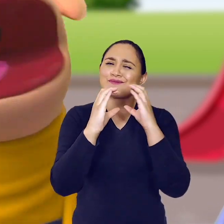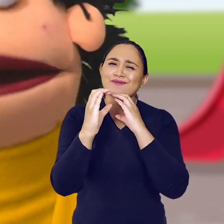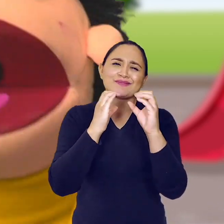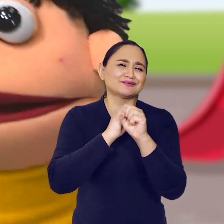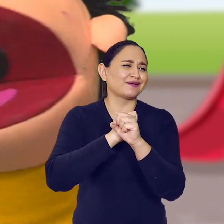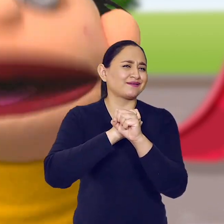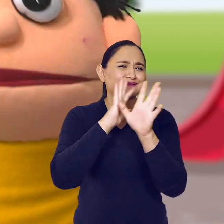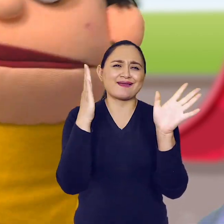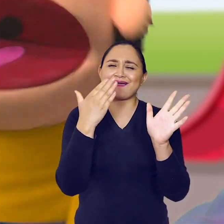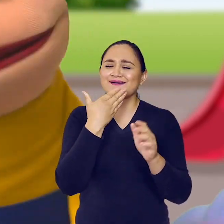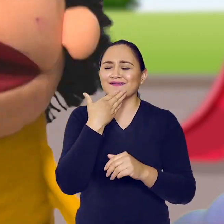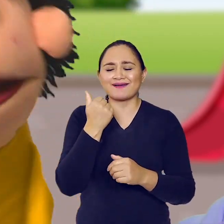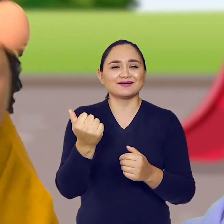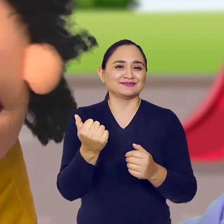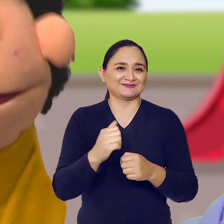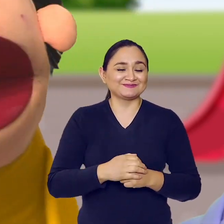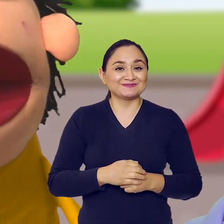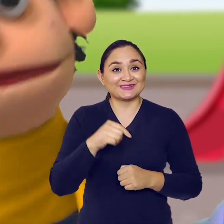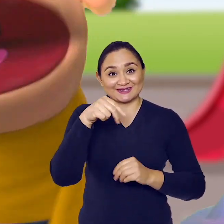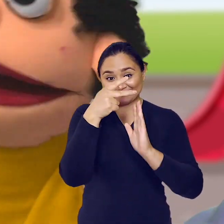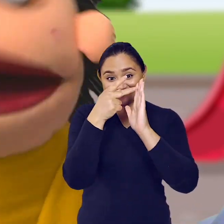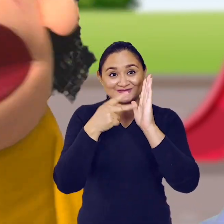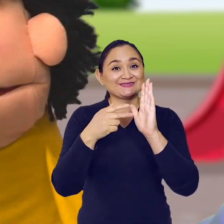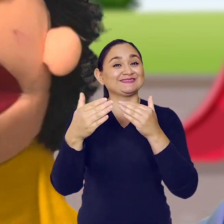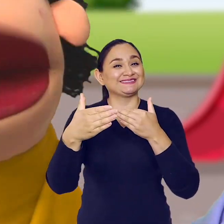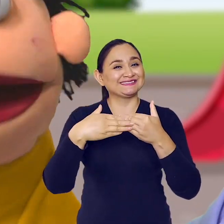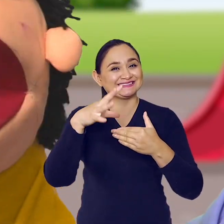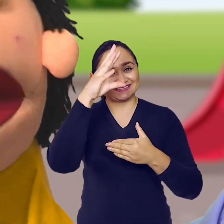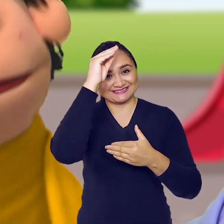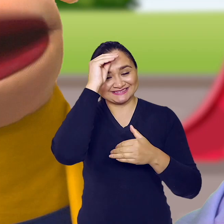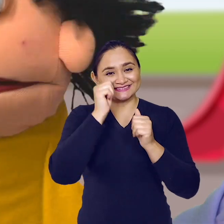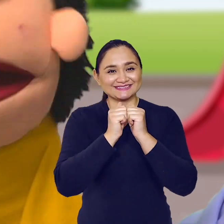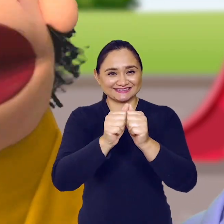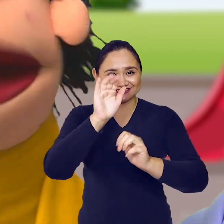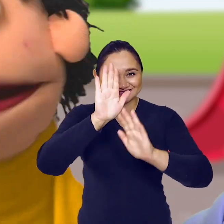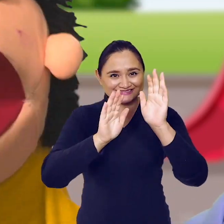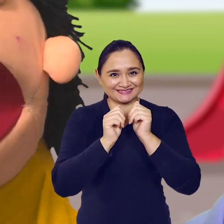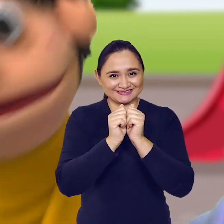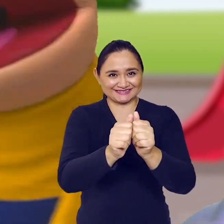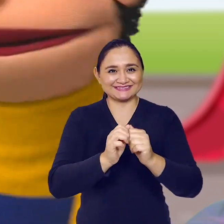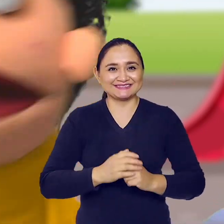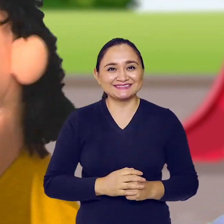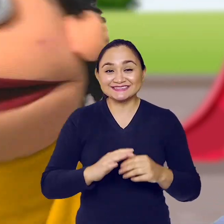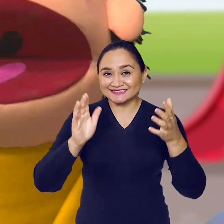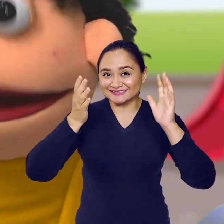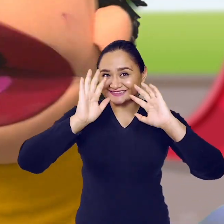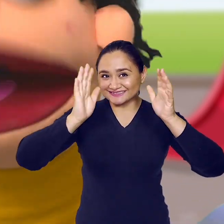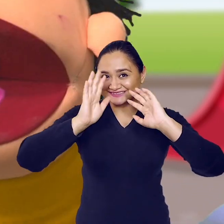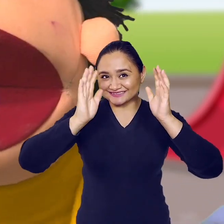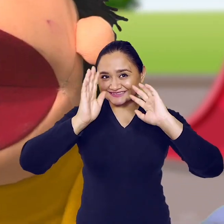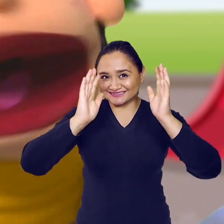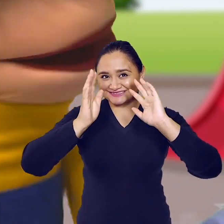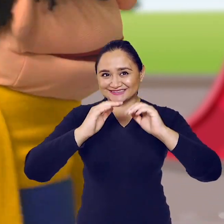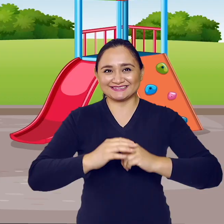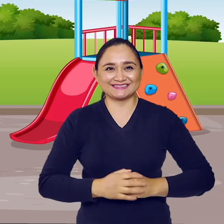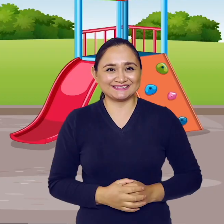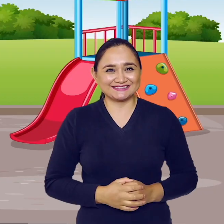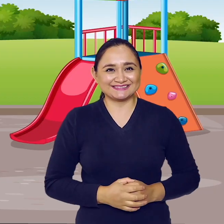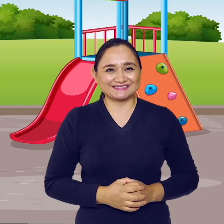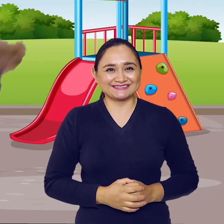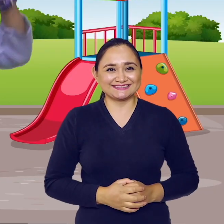contigo, profe Diana! Esto es todo por hoy en Aprendemos Juntos de Educa Contigo.